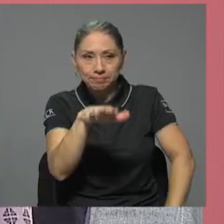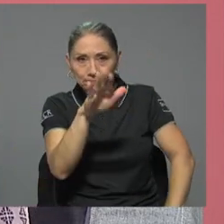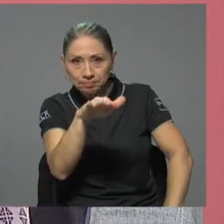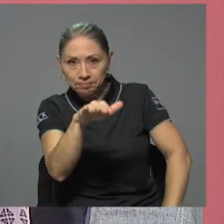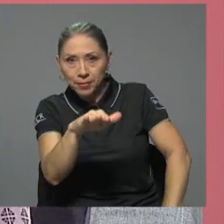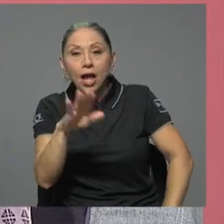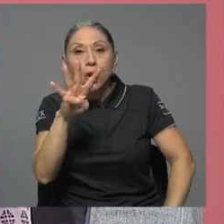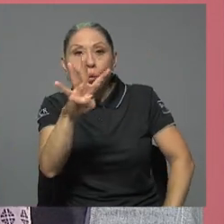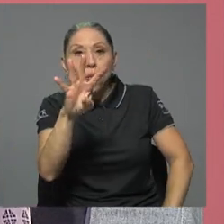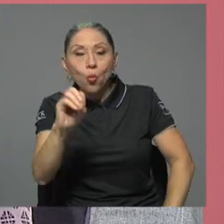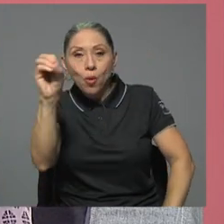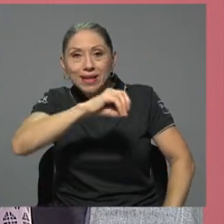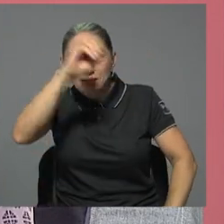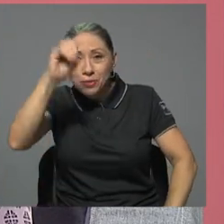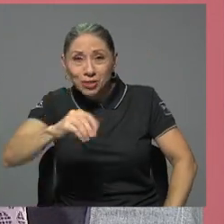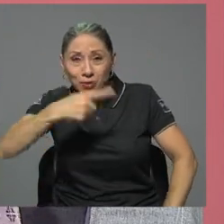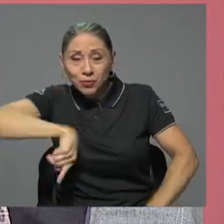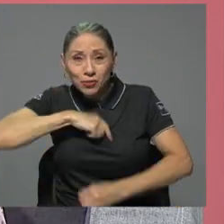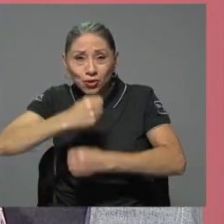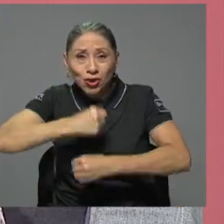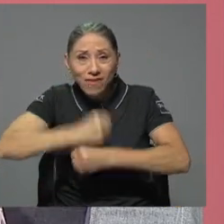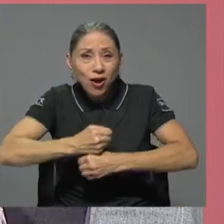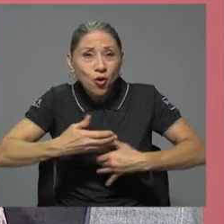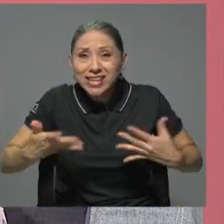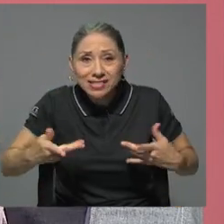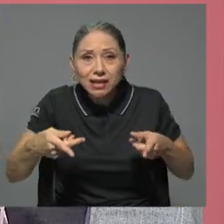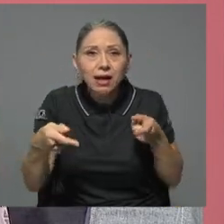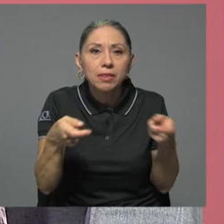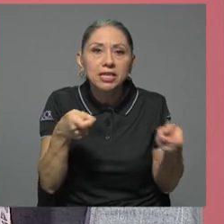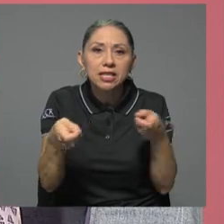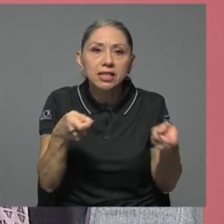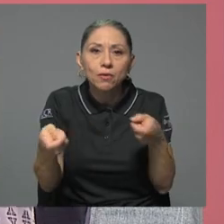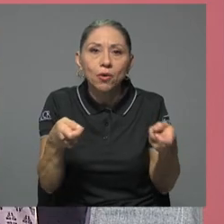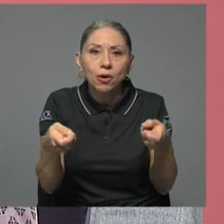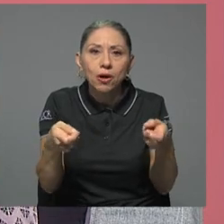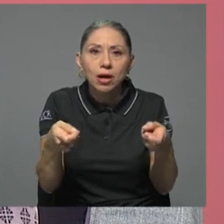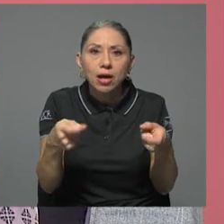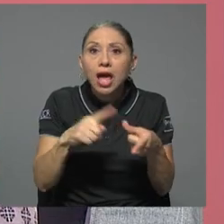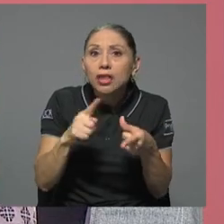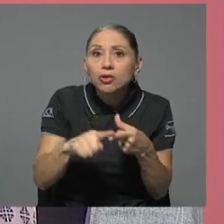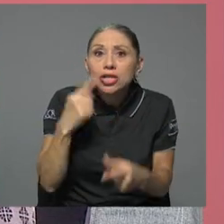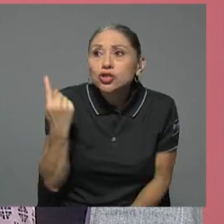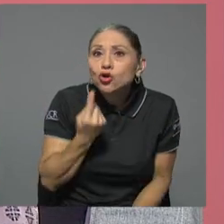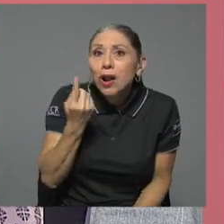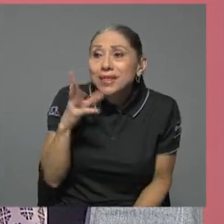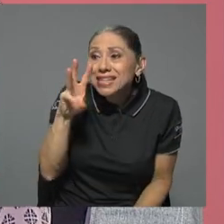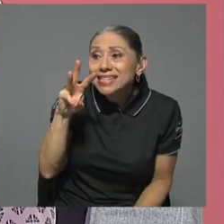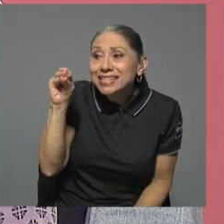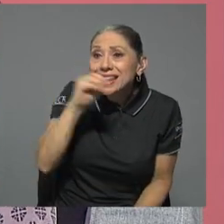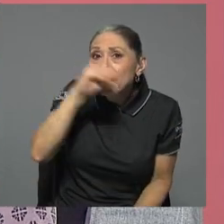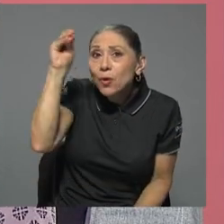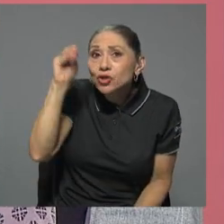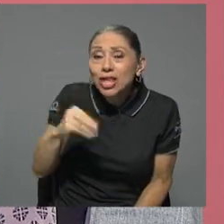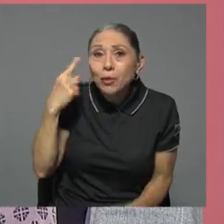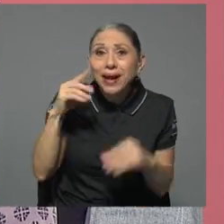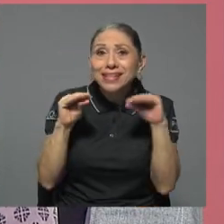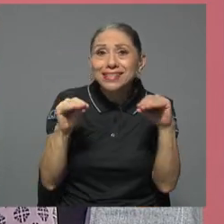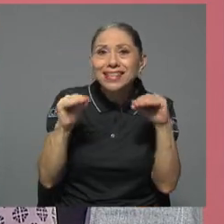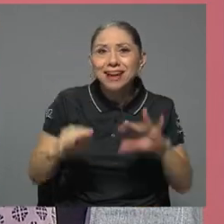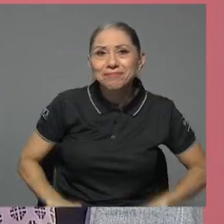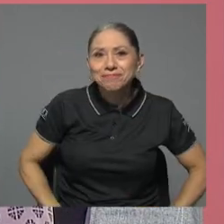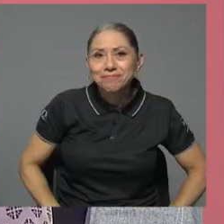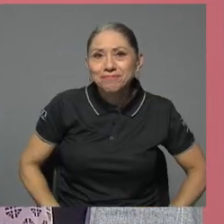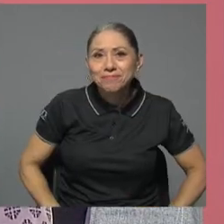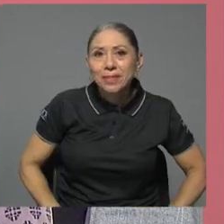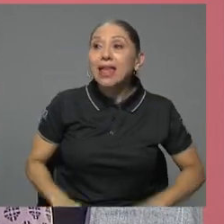40% del trabajo que nosotros tenemos que hacer es administrativo entonces sobre él es que el 60 por ciento para enseñar ok que otras cosas me dicen los